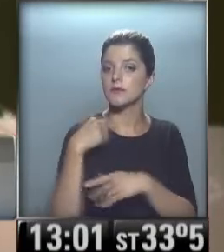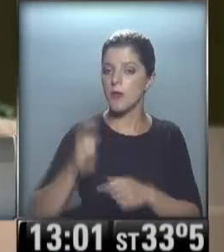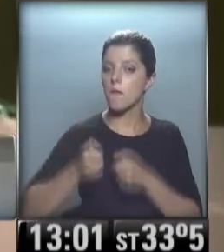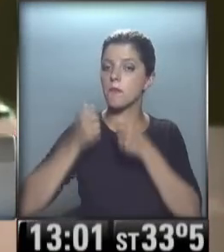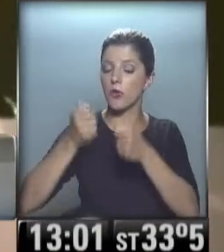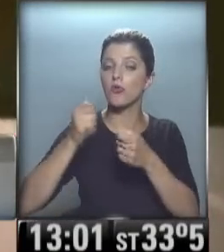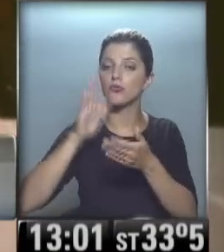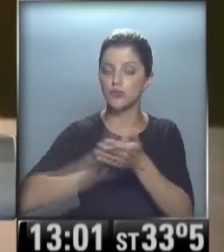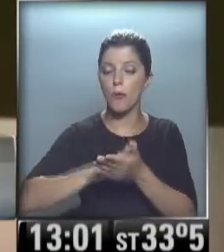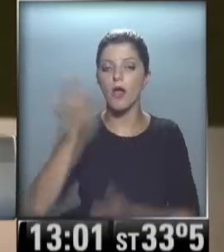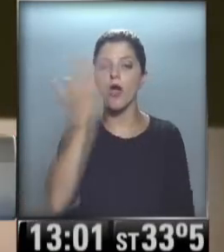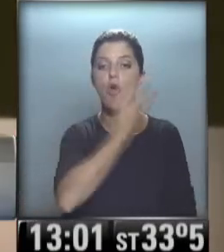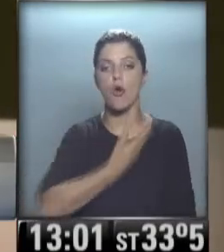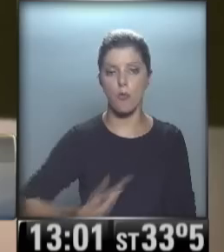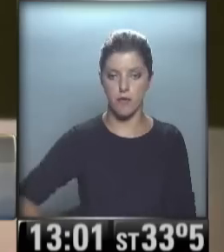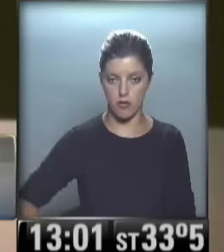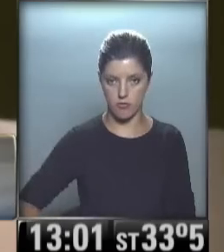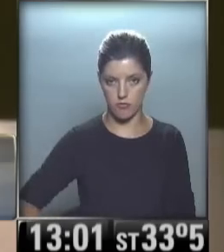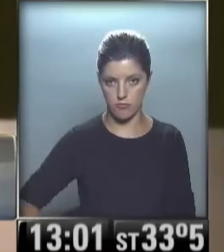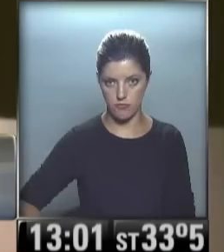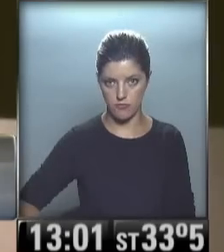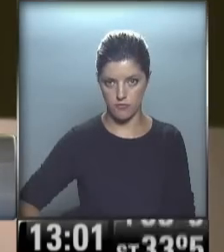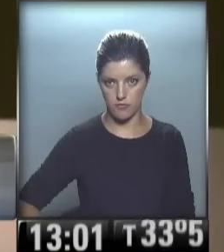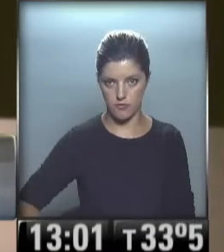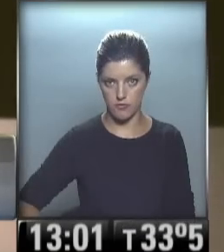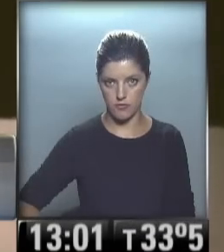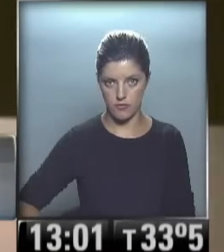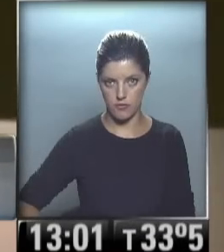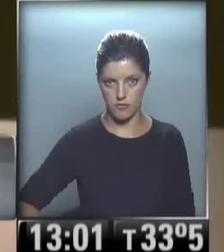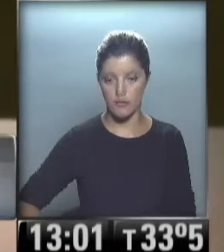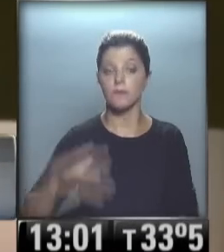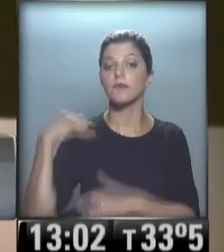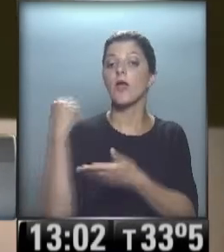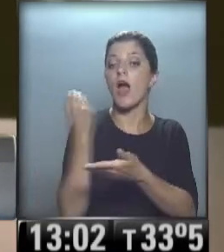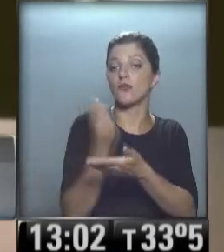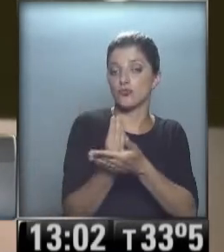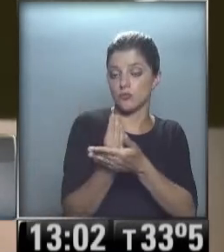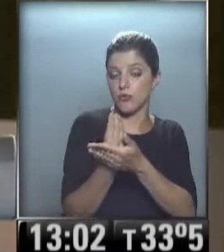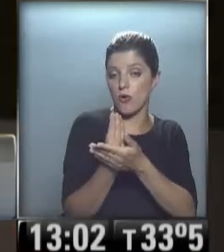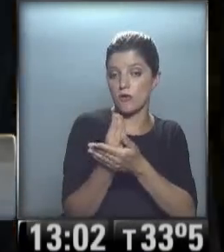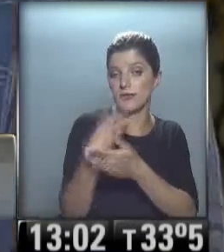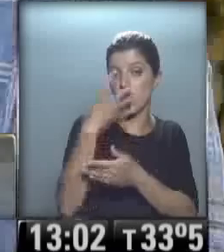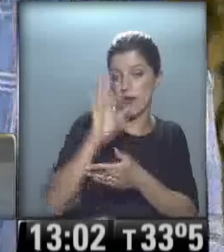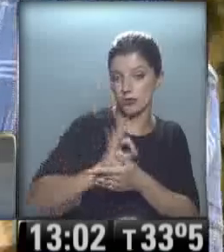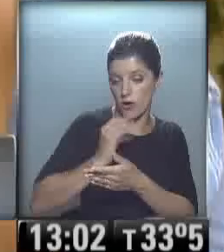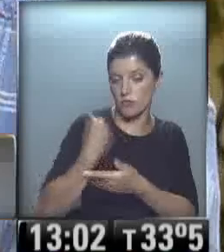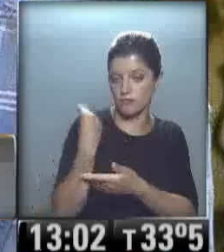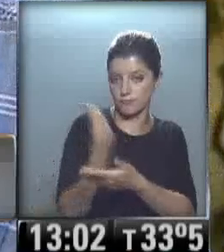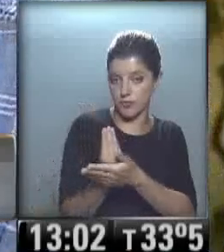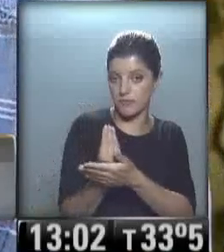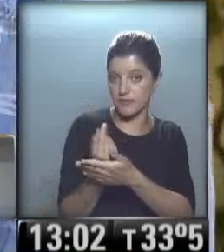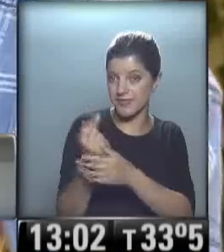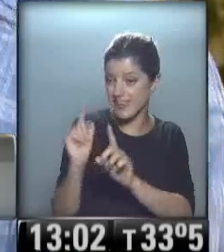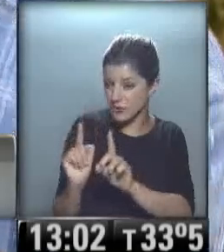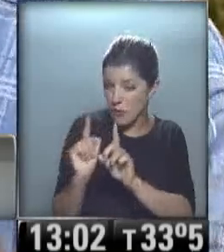coalición de gobierno que asumió después de la dictadura y gobernó durante 4 años y representa esa